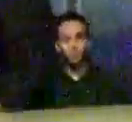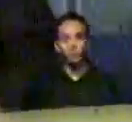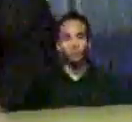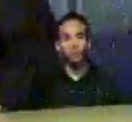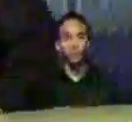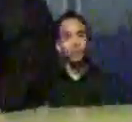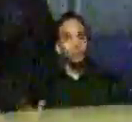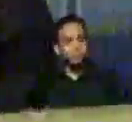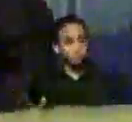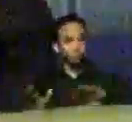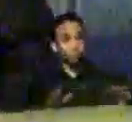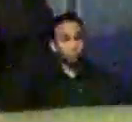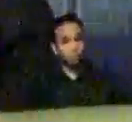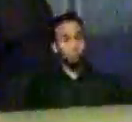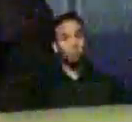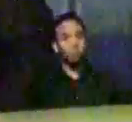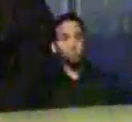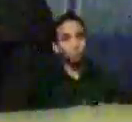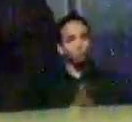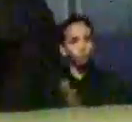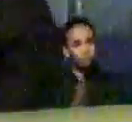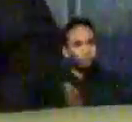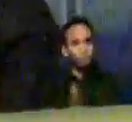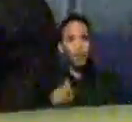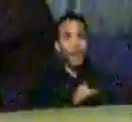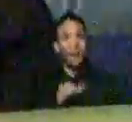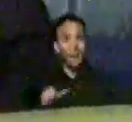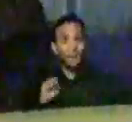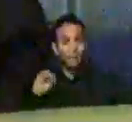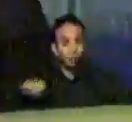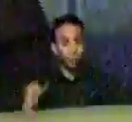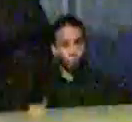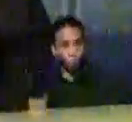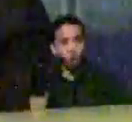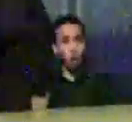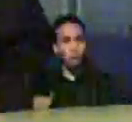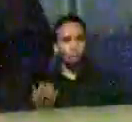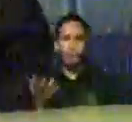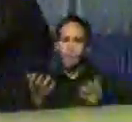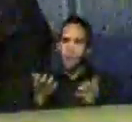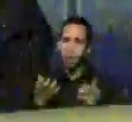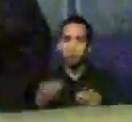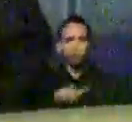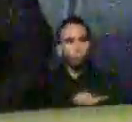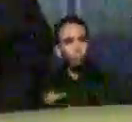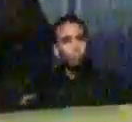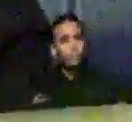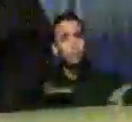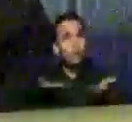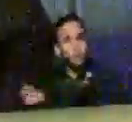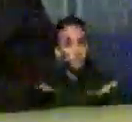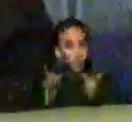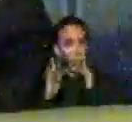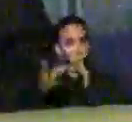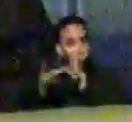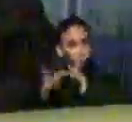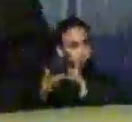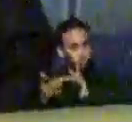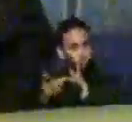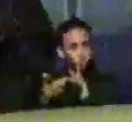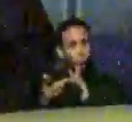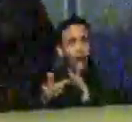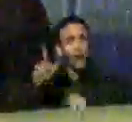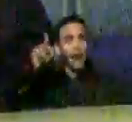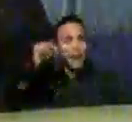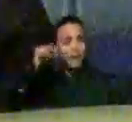En otras informaciones, la iniciativa del alcalde de San Juan, Jorge Santini, de proveer servicio de Internet inalámbrico o Wi-Fi a